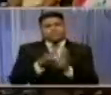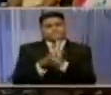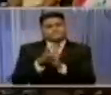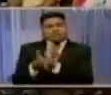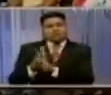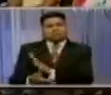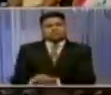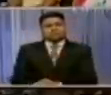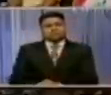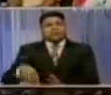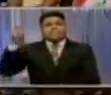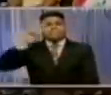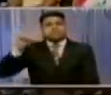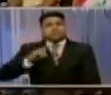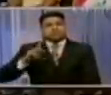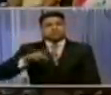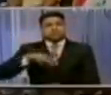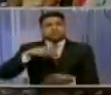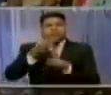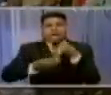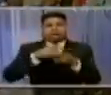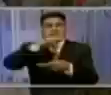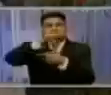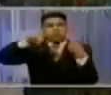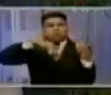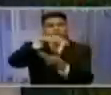Y Venezuela ha hecho una revolución educativa